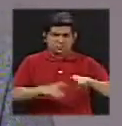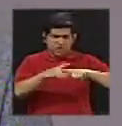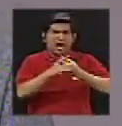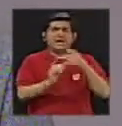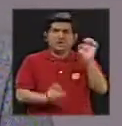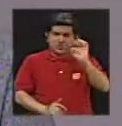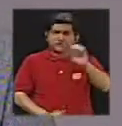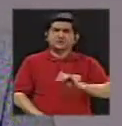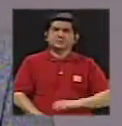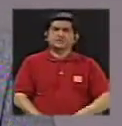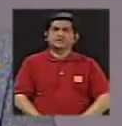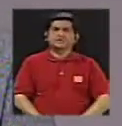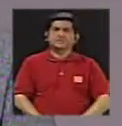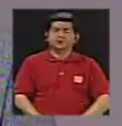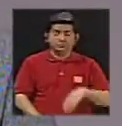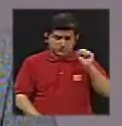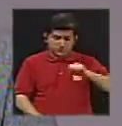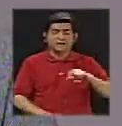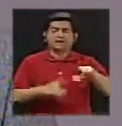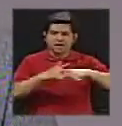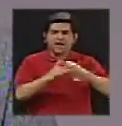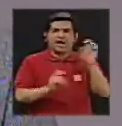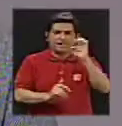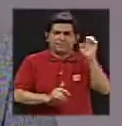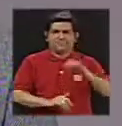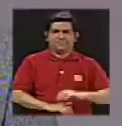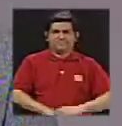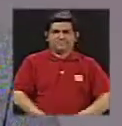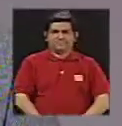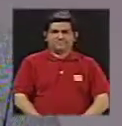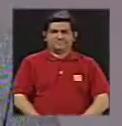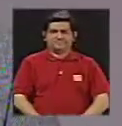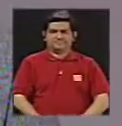enero. Incluso a principios de enero. Y que